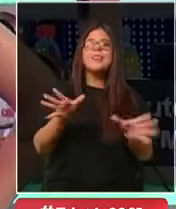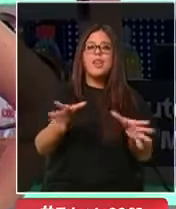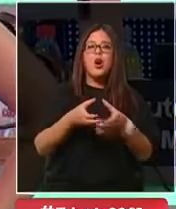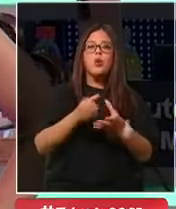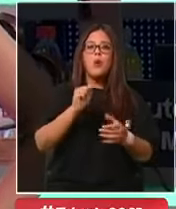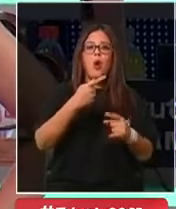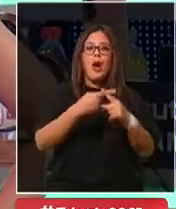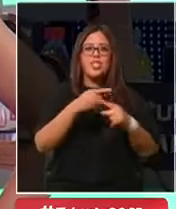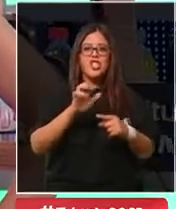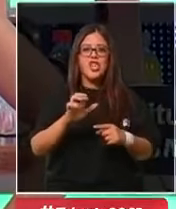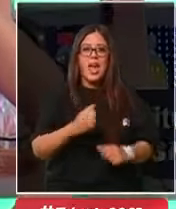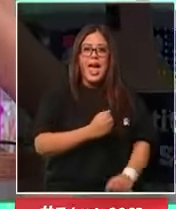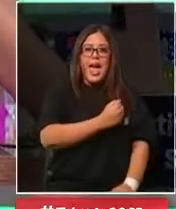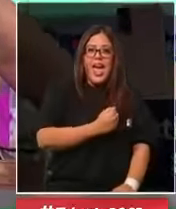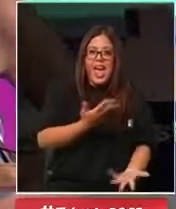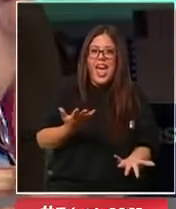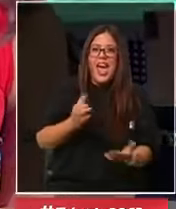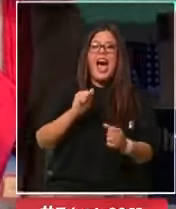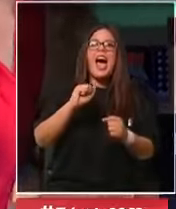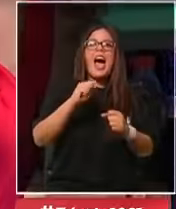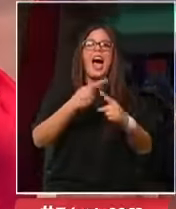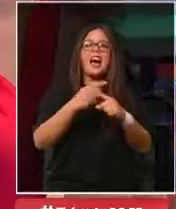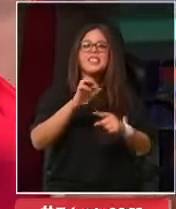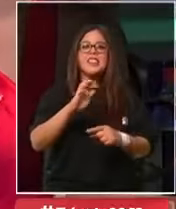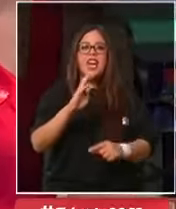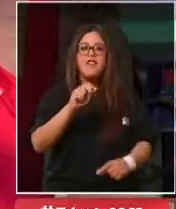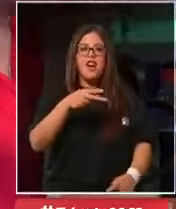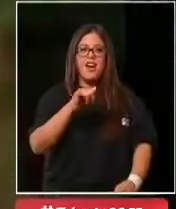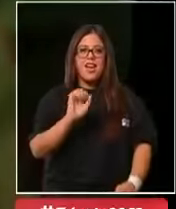Ayé. Ayé Bahía.